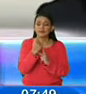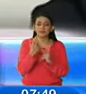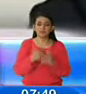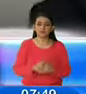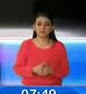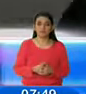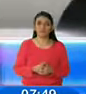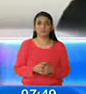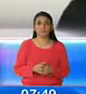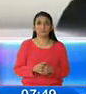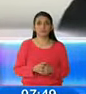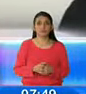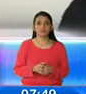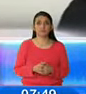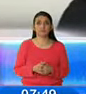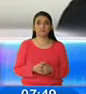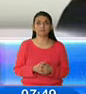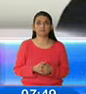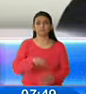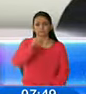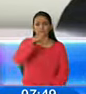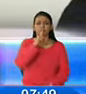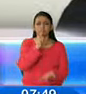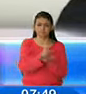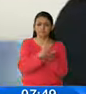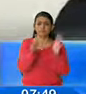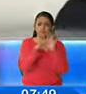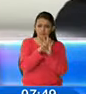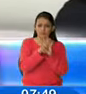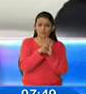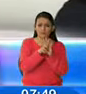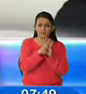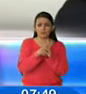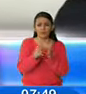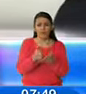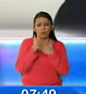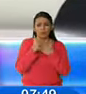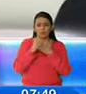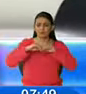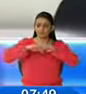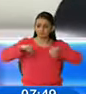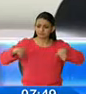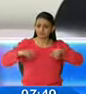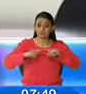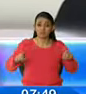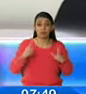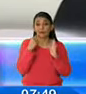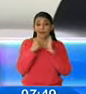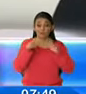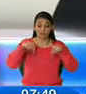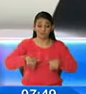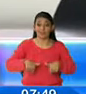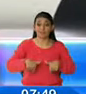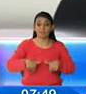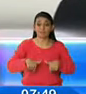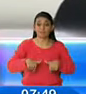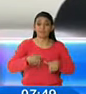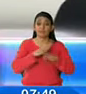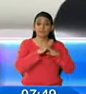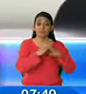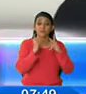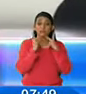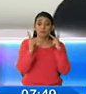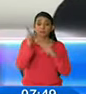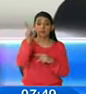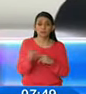siguiente. Formalmente, sí. Materialmente, nosotros en la Defensoría Pública hemos tenido casos de personas que